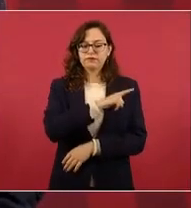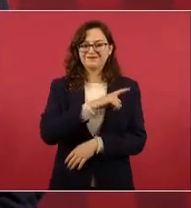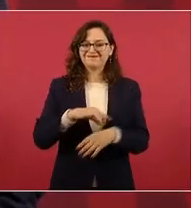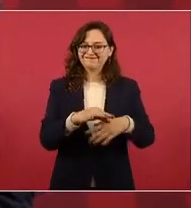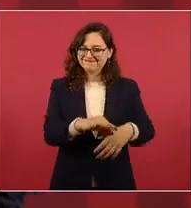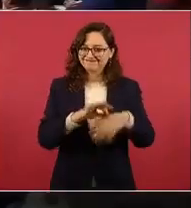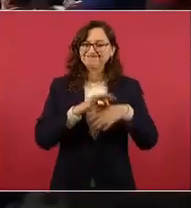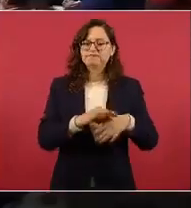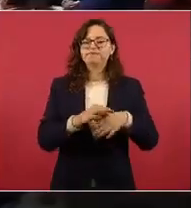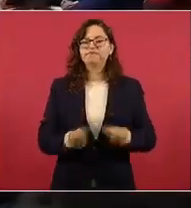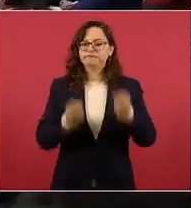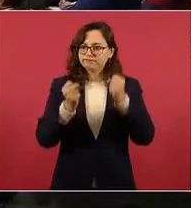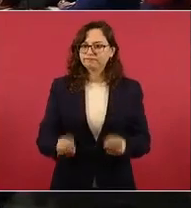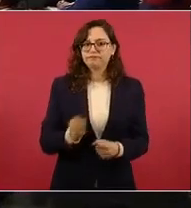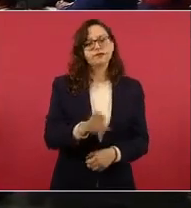Y